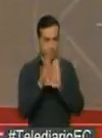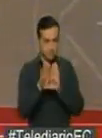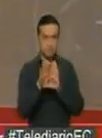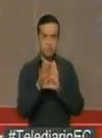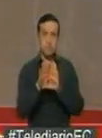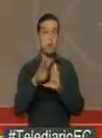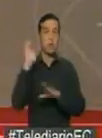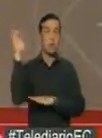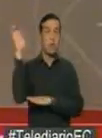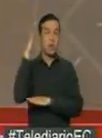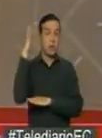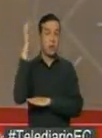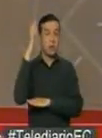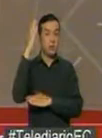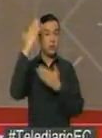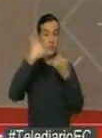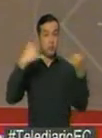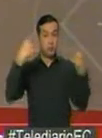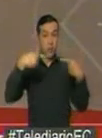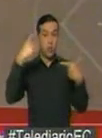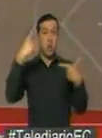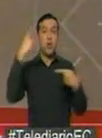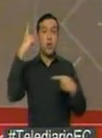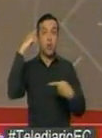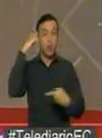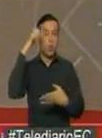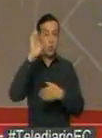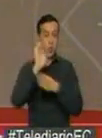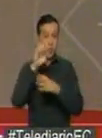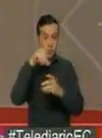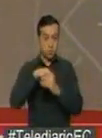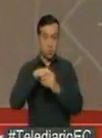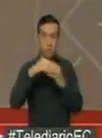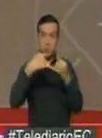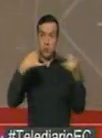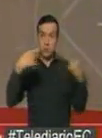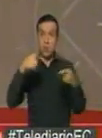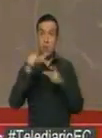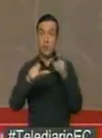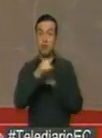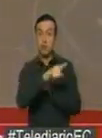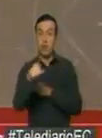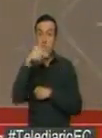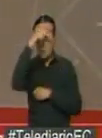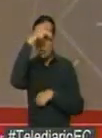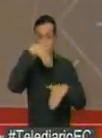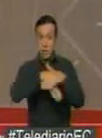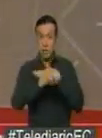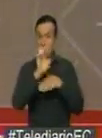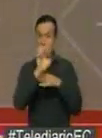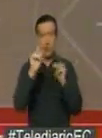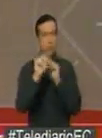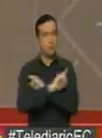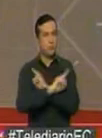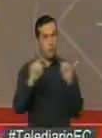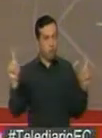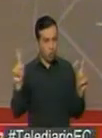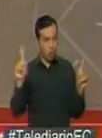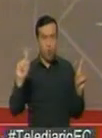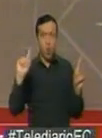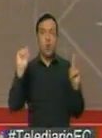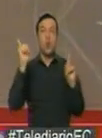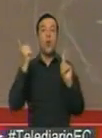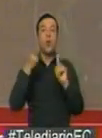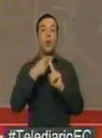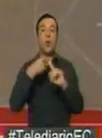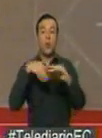decreto de emergencia y cierre de fronteras del Estado ecuatoriano. Se restringe el ingreso de ciudadanos peruanos. Queda habilitado como único paso